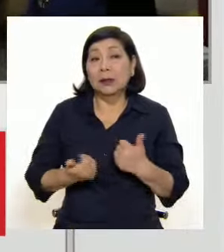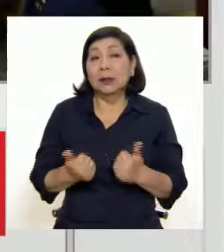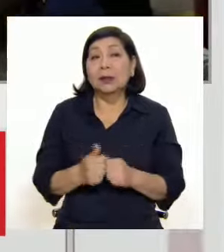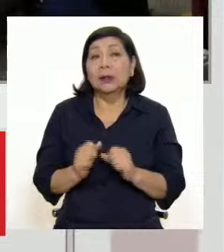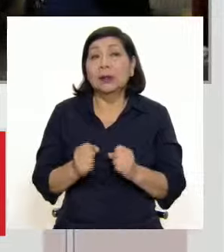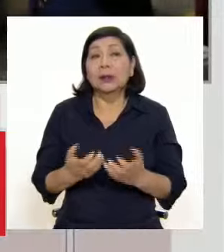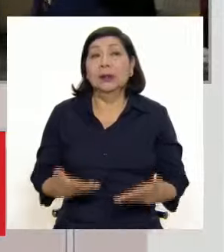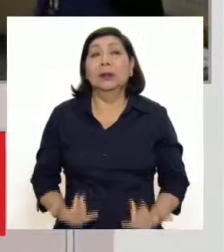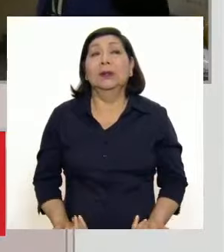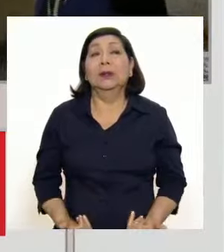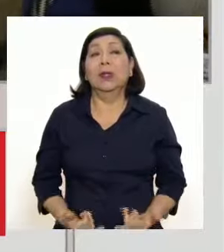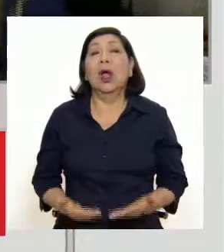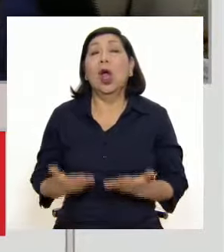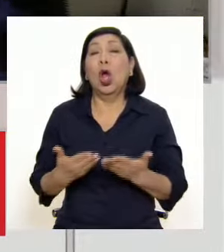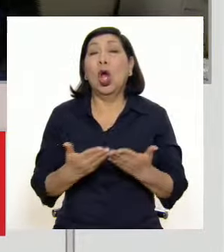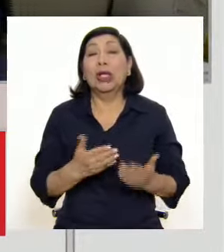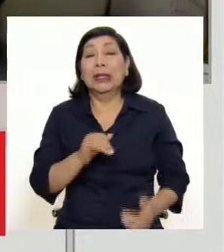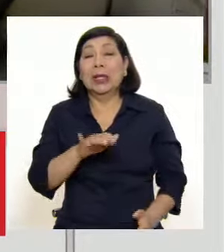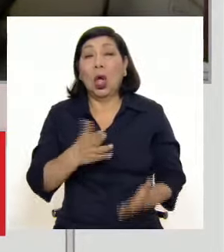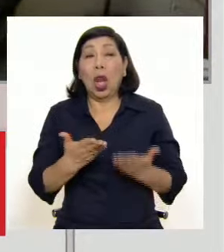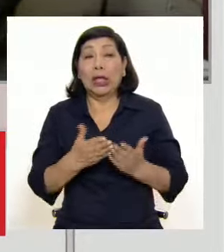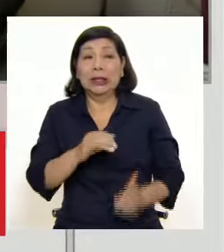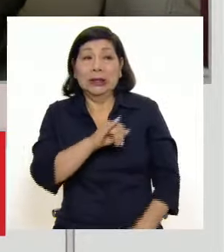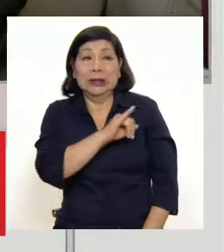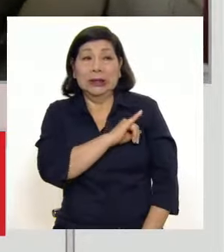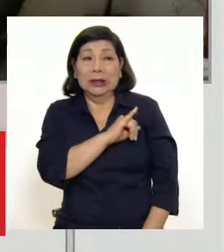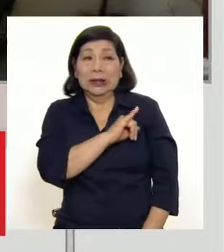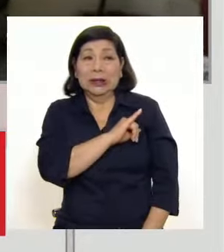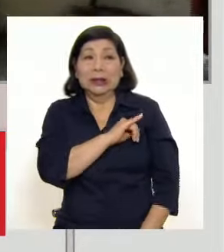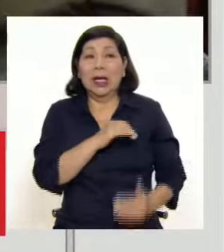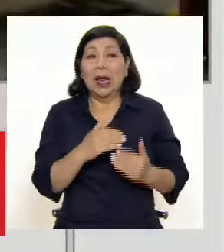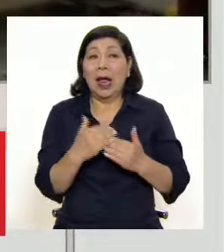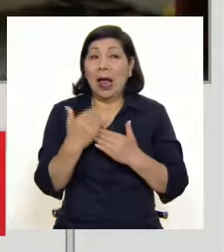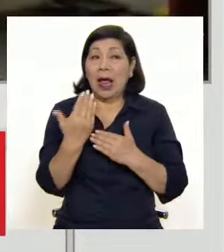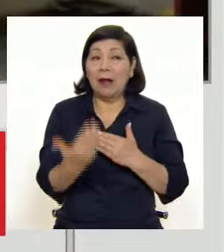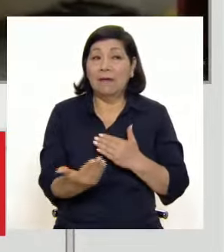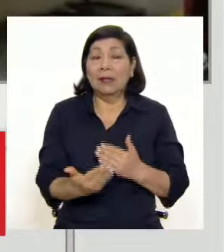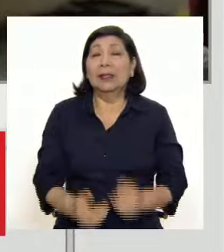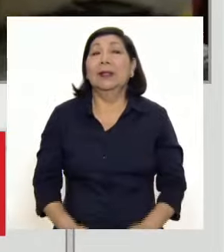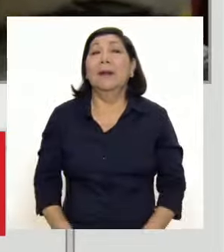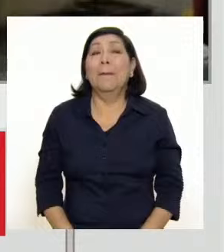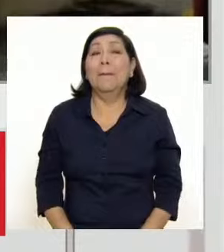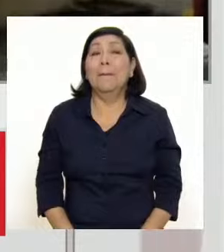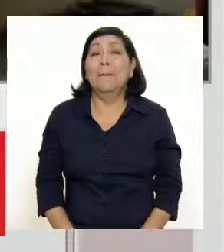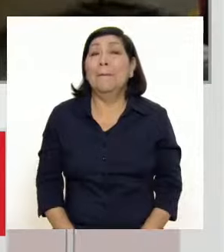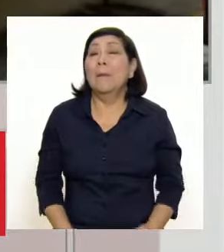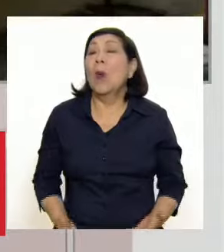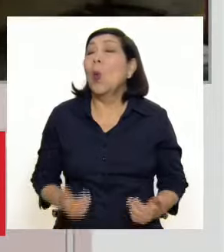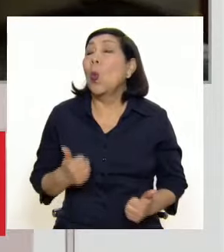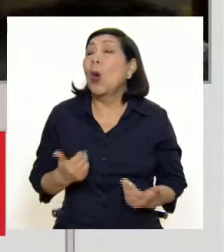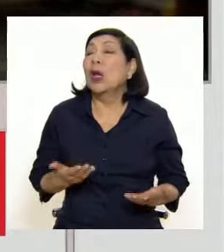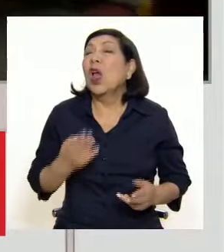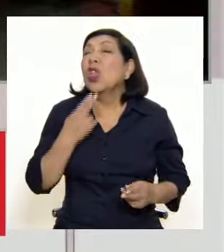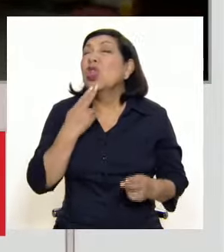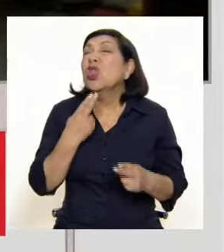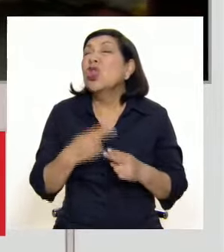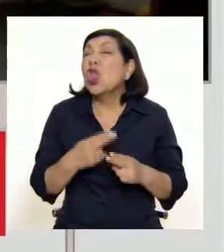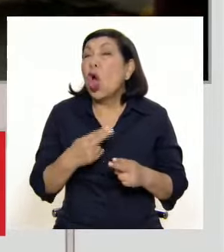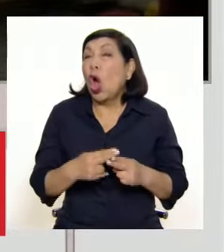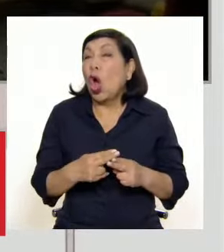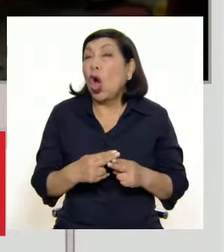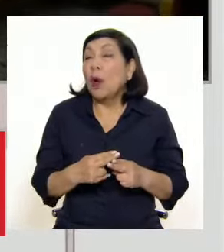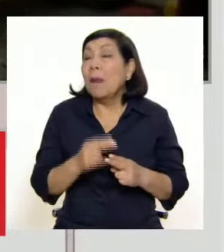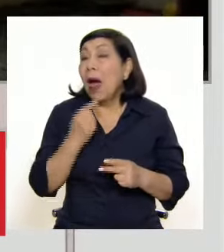contigo, sobre este colegio inicial también, que está al frente de la zona siniestrada, ¿cuál es el nombre? Si hay